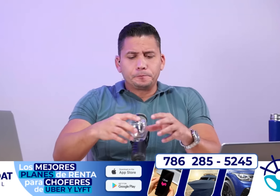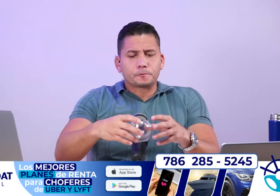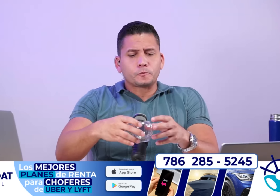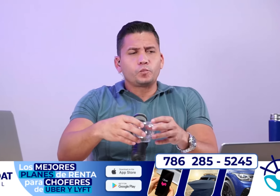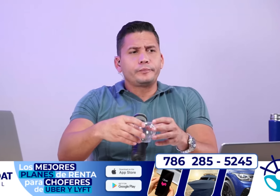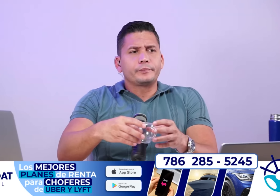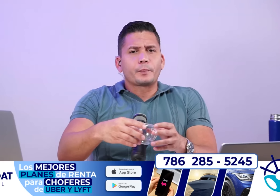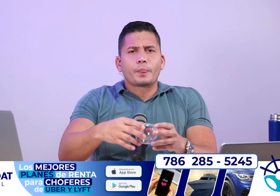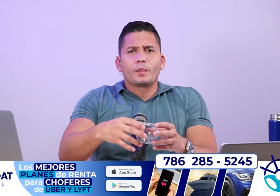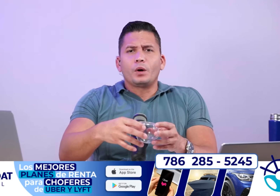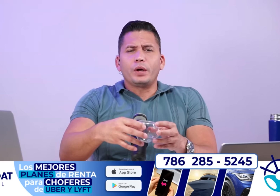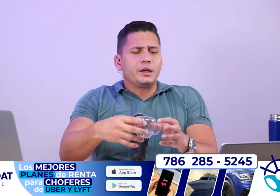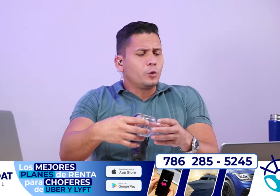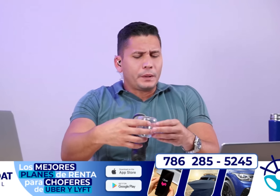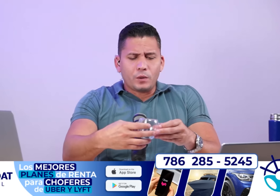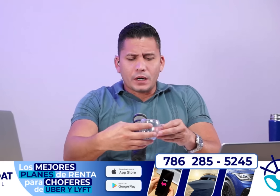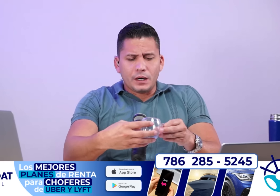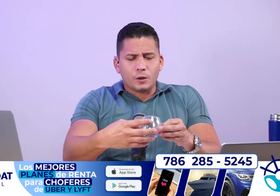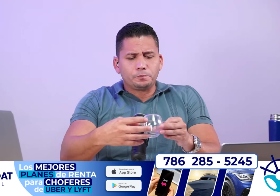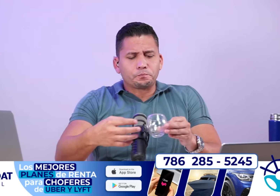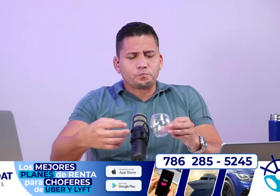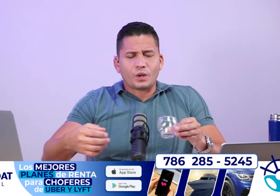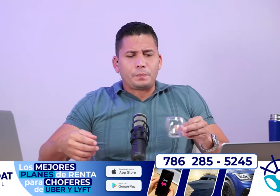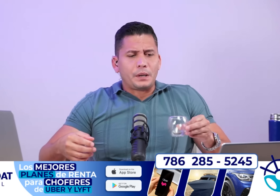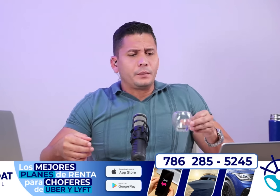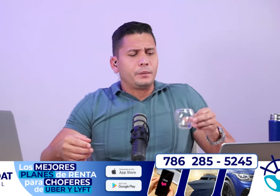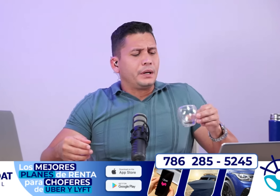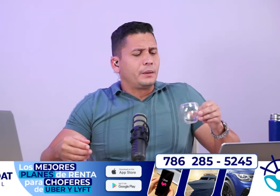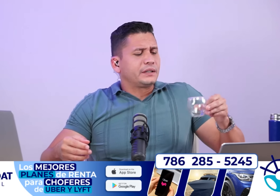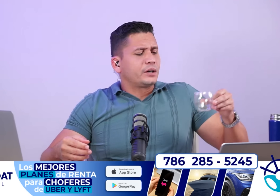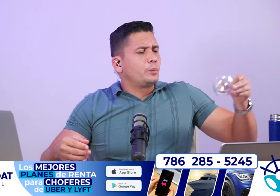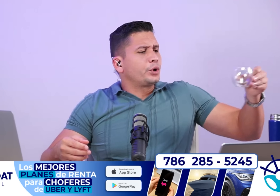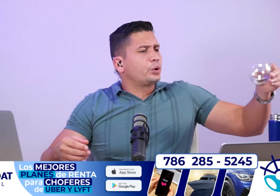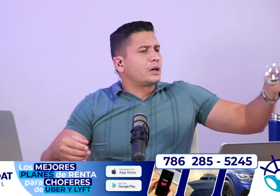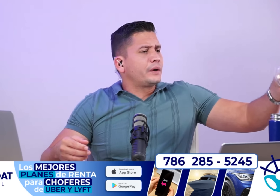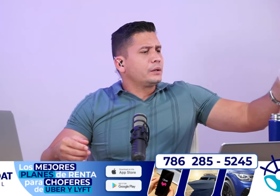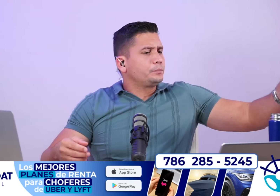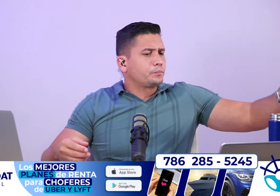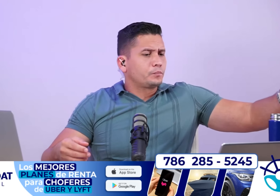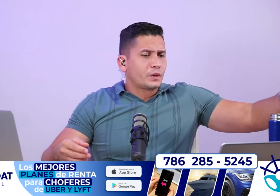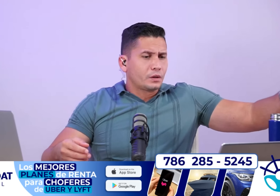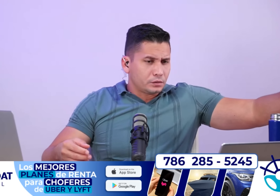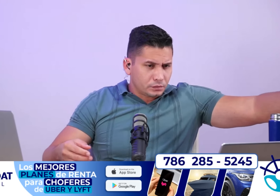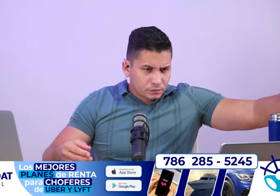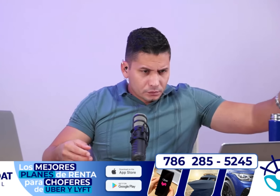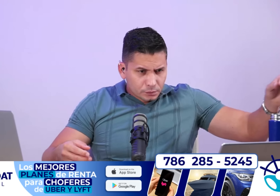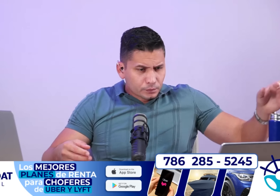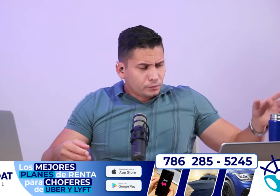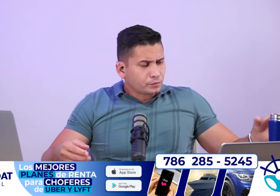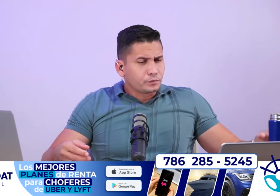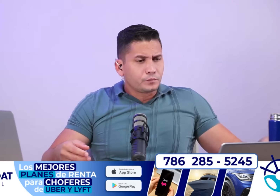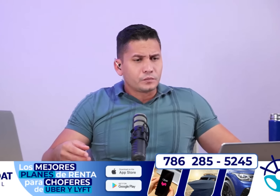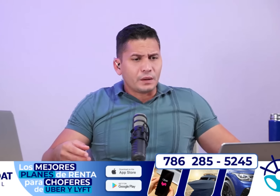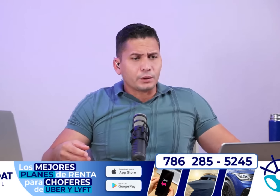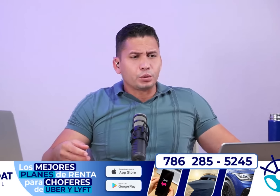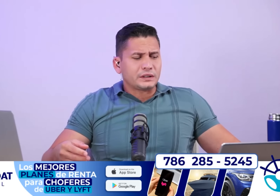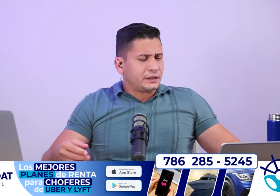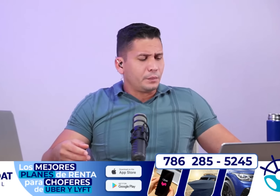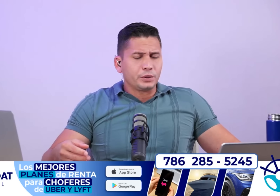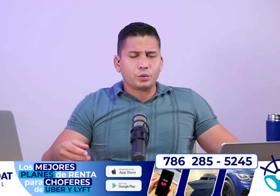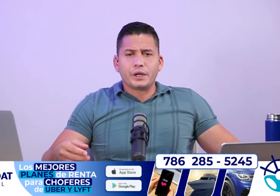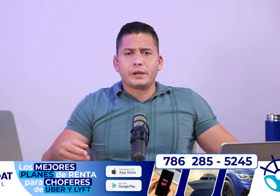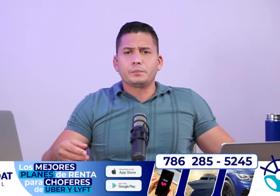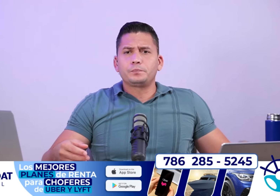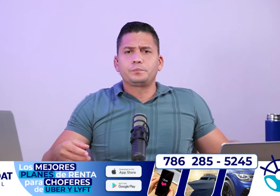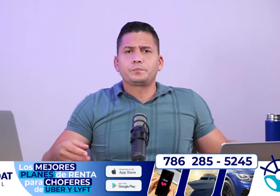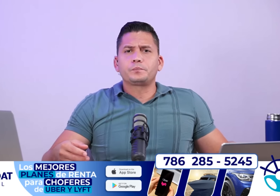eh Oye disculpa ahí Juan Carlos Mira a ver si quedó un poquito de Café lleva tu tacita